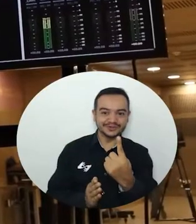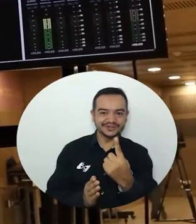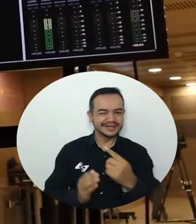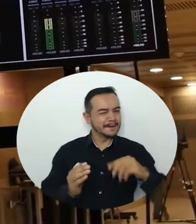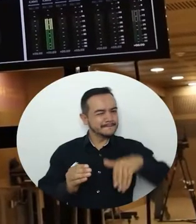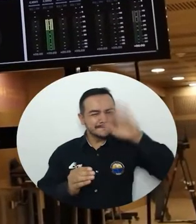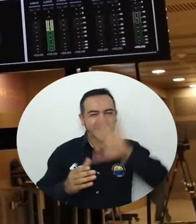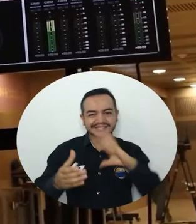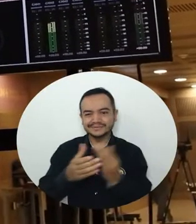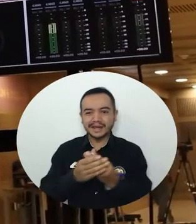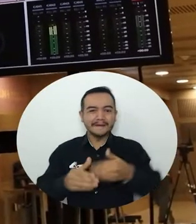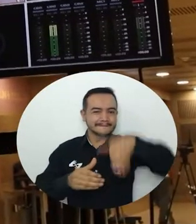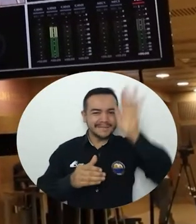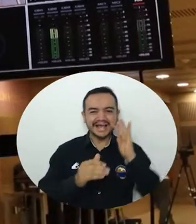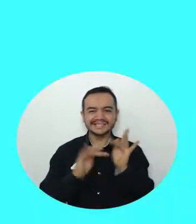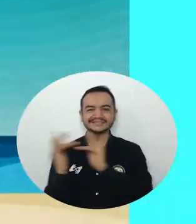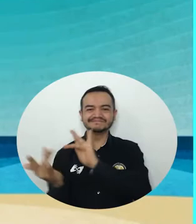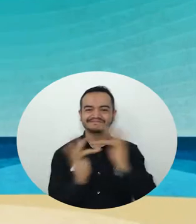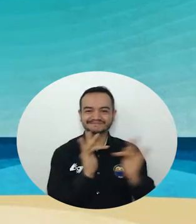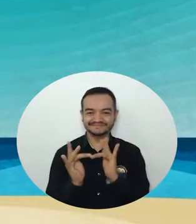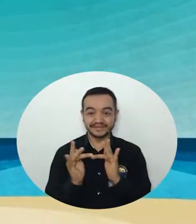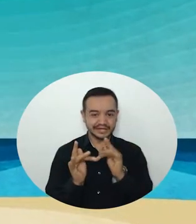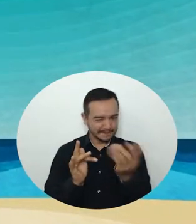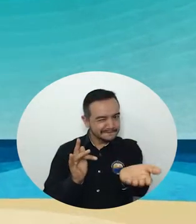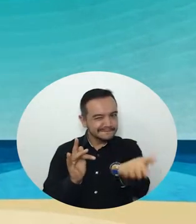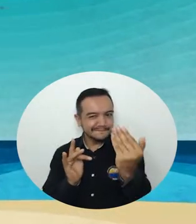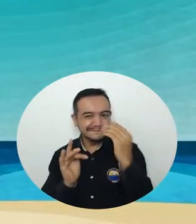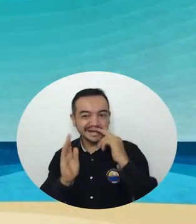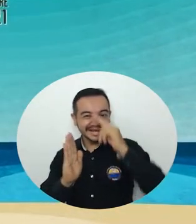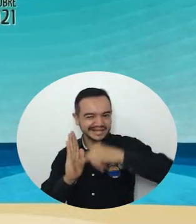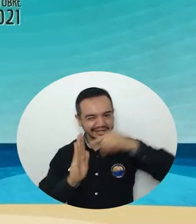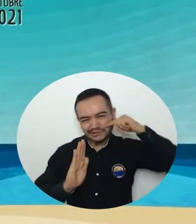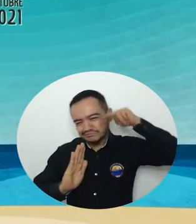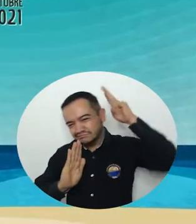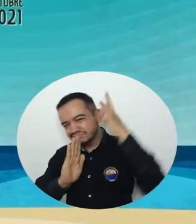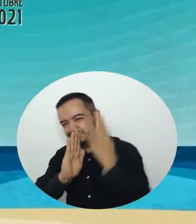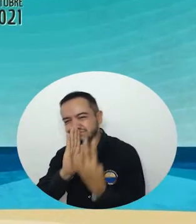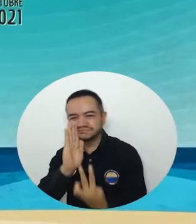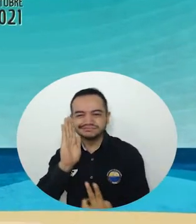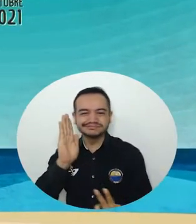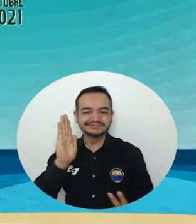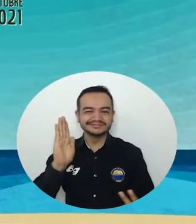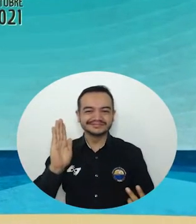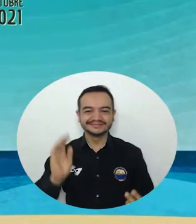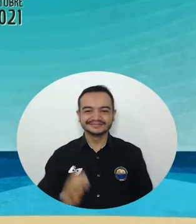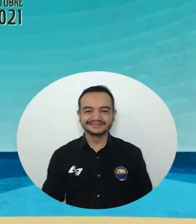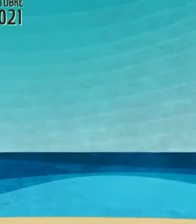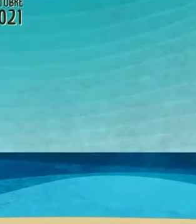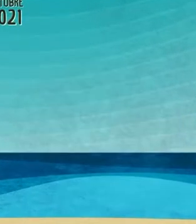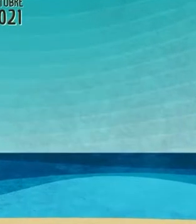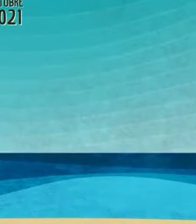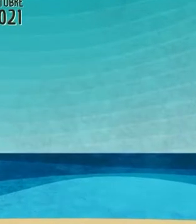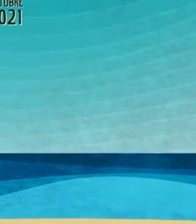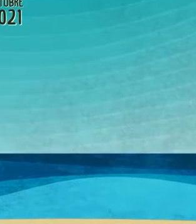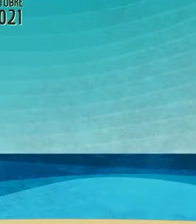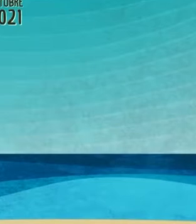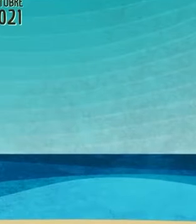más incluyentes e interconectados. Sumérgete en un mar de lectura.